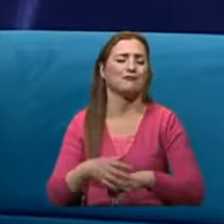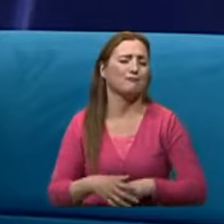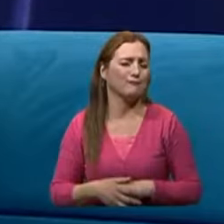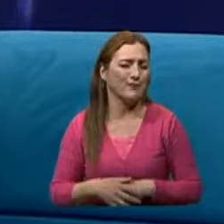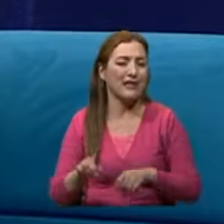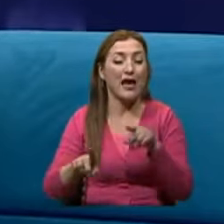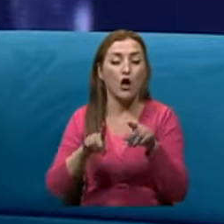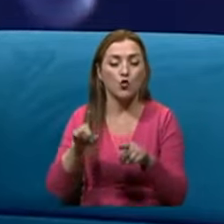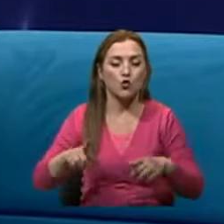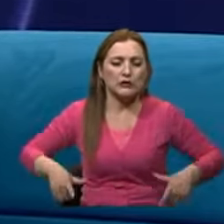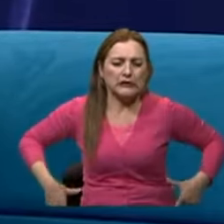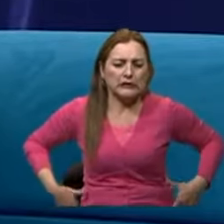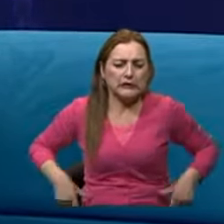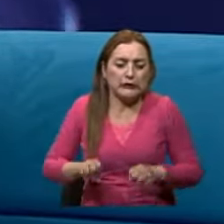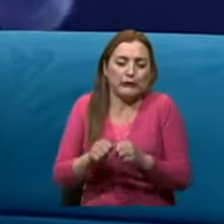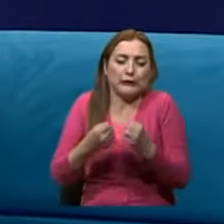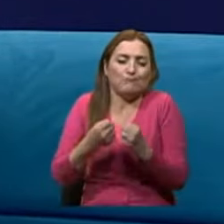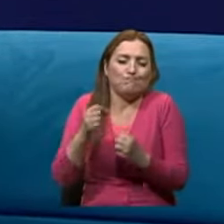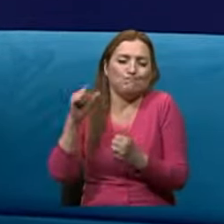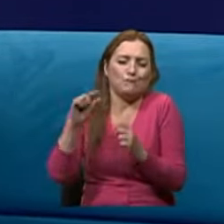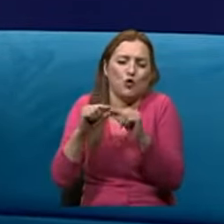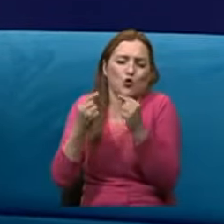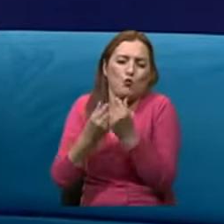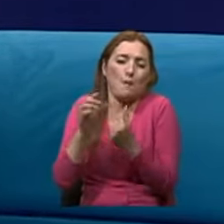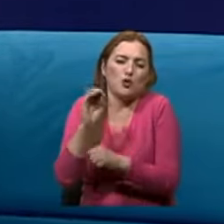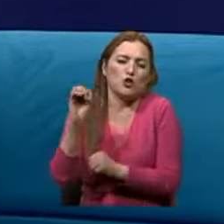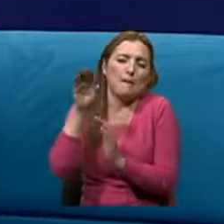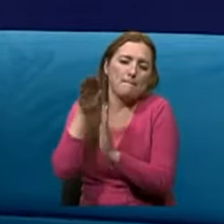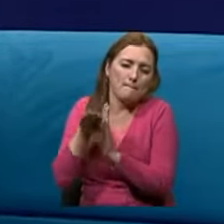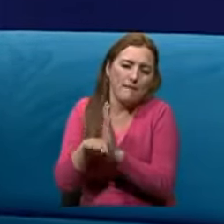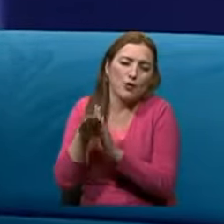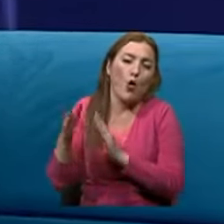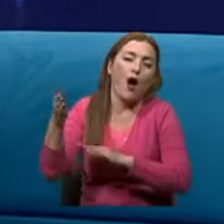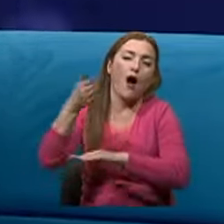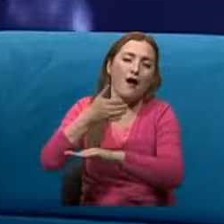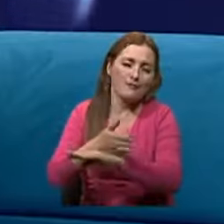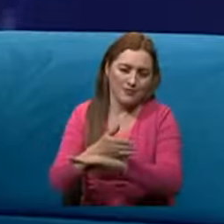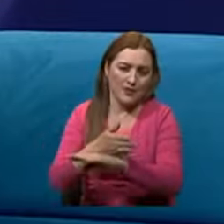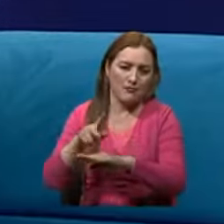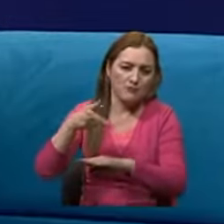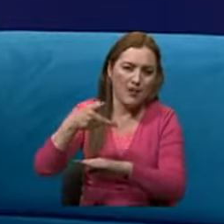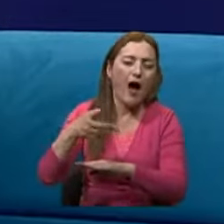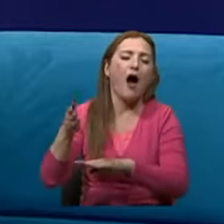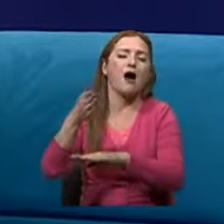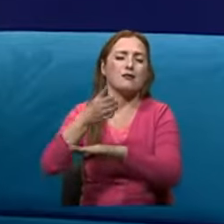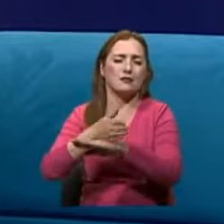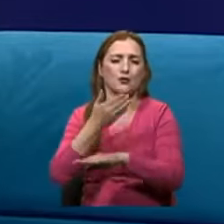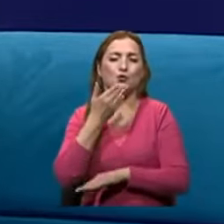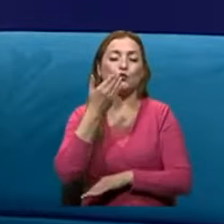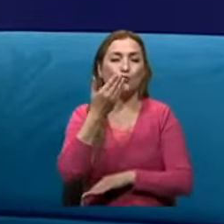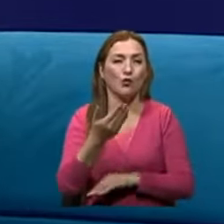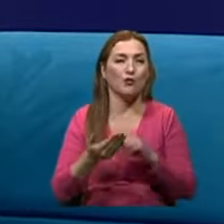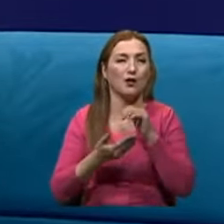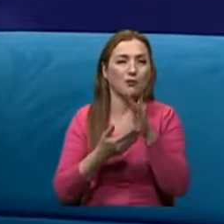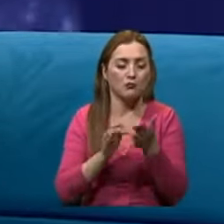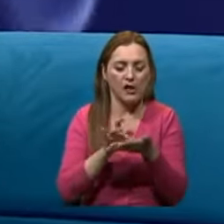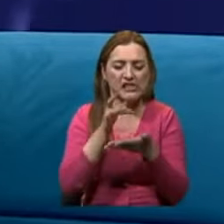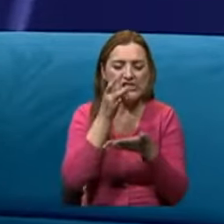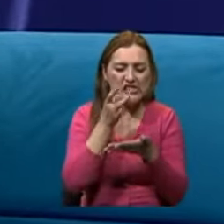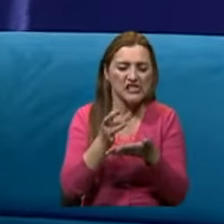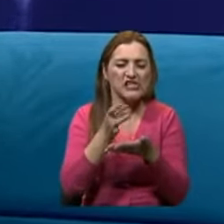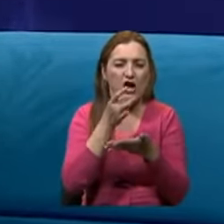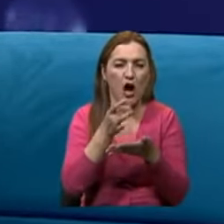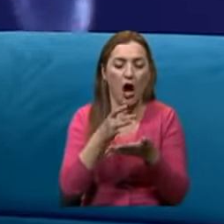que se producen en pacientes antes de que se caigan. Estas fracturas generalmente son secundarias al consumo de medicamentos como